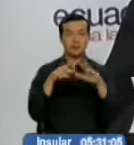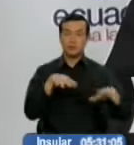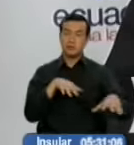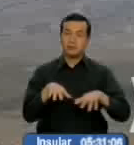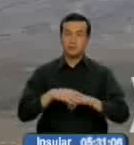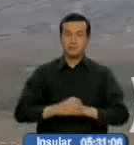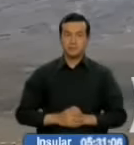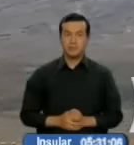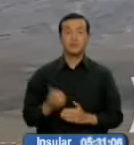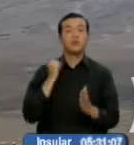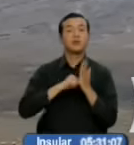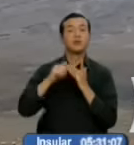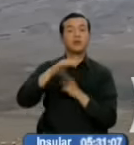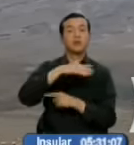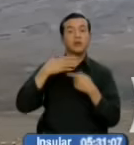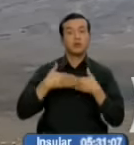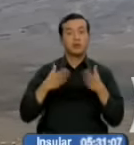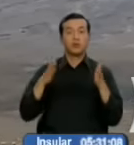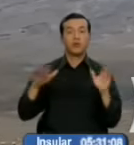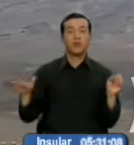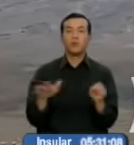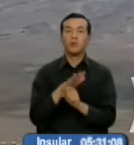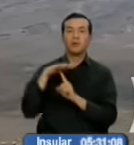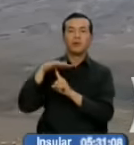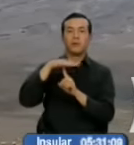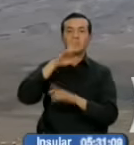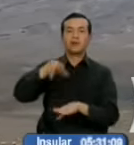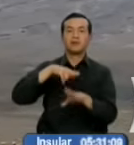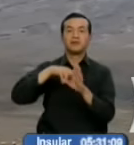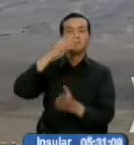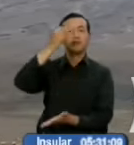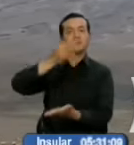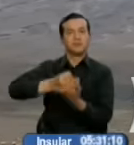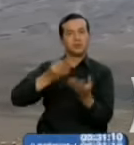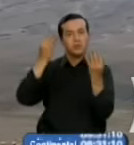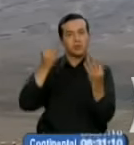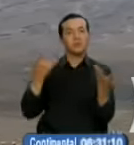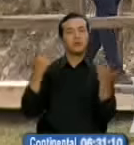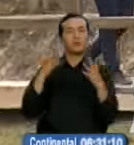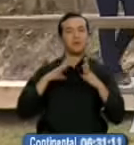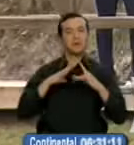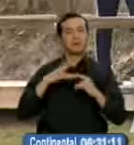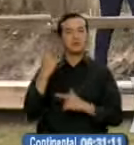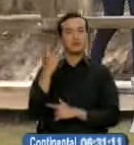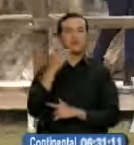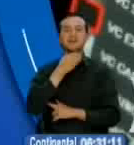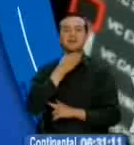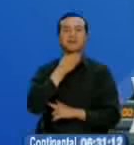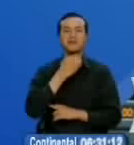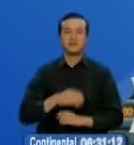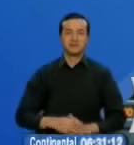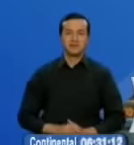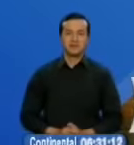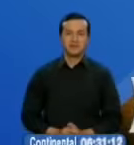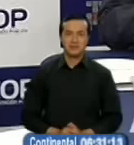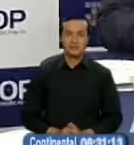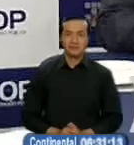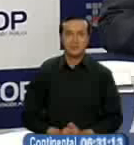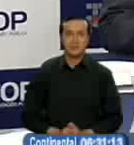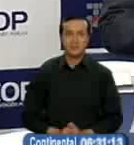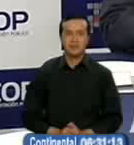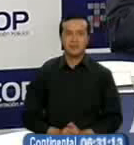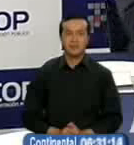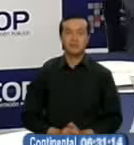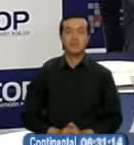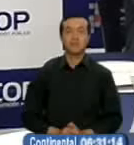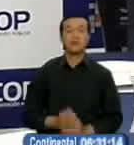del Ambiente anunció la reapertura total del Parque Nacional Cotopaxi a propósito del feriado del 12 de agosto.